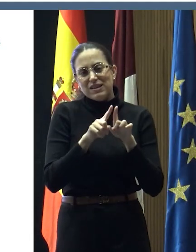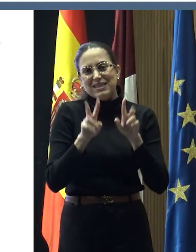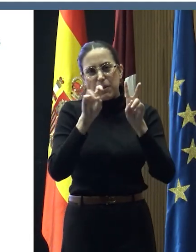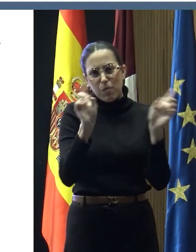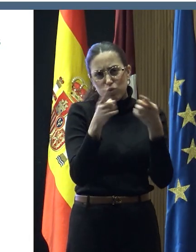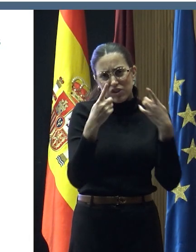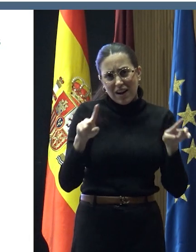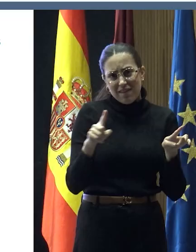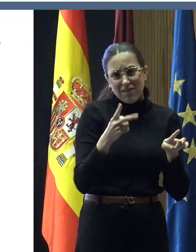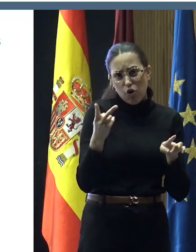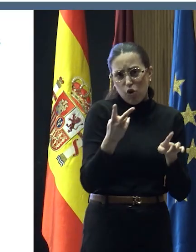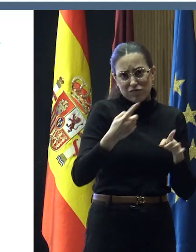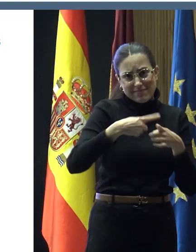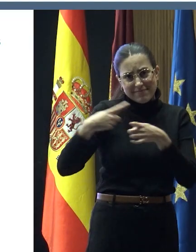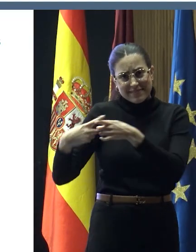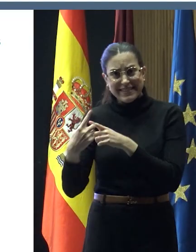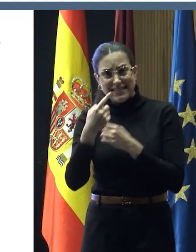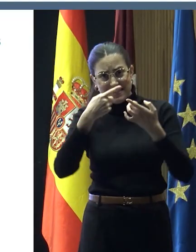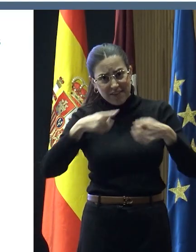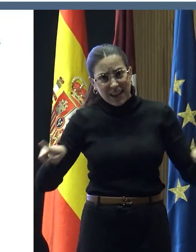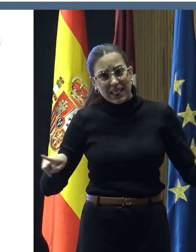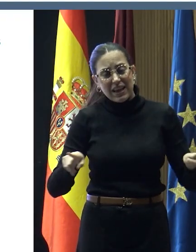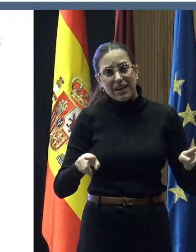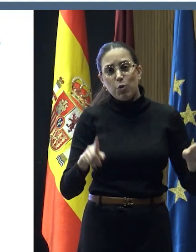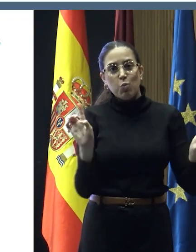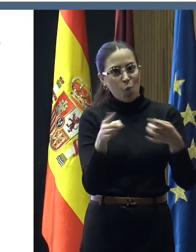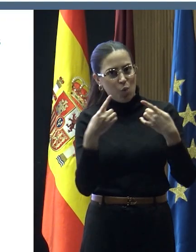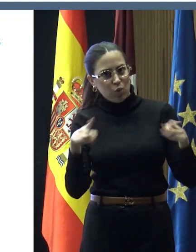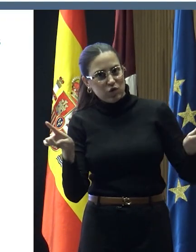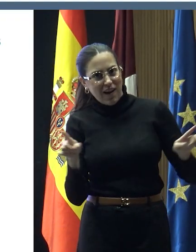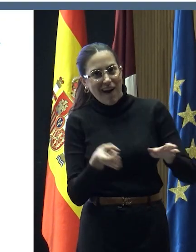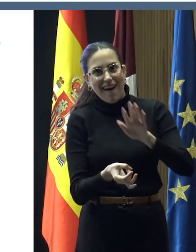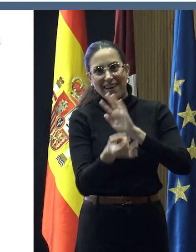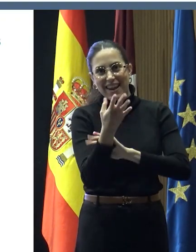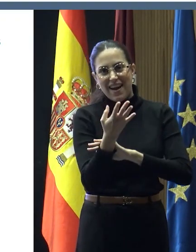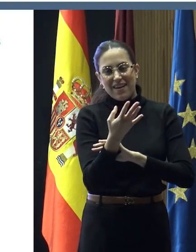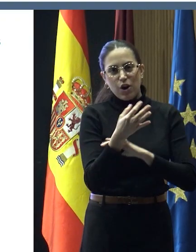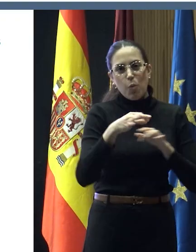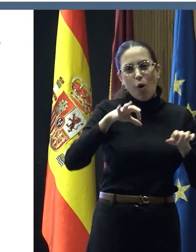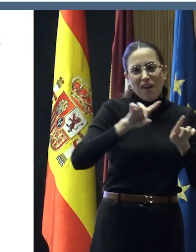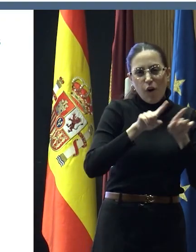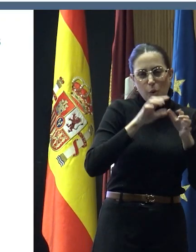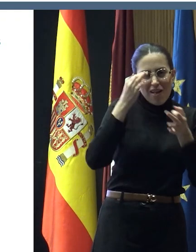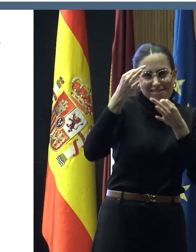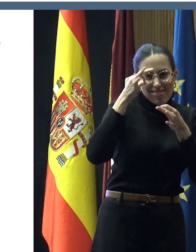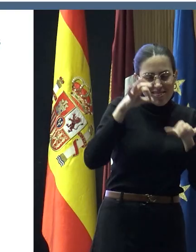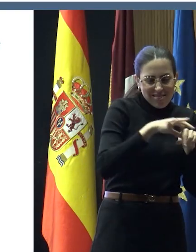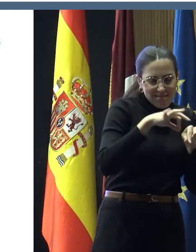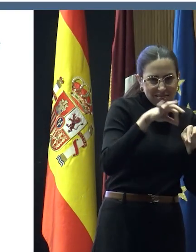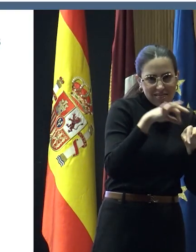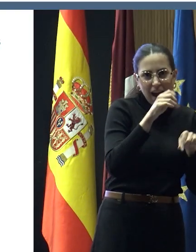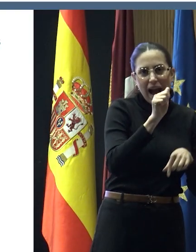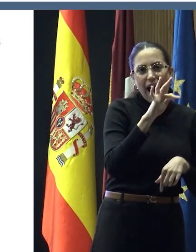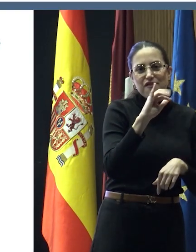dos son instrumentos que hacen música, ¿verdad? Pero tienen afinaciones diferentes, pues el